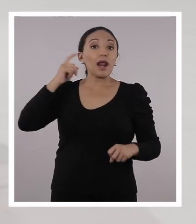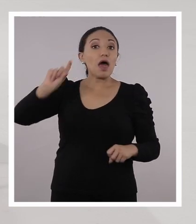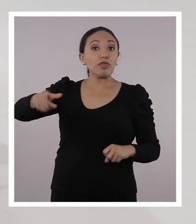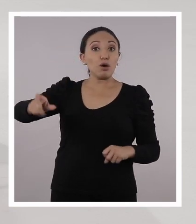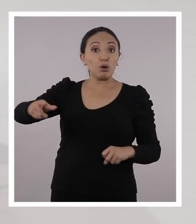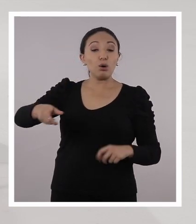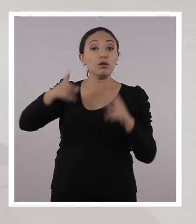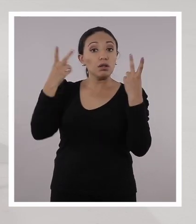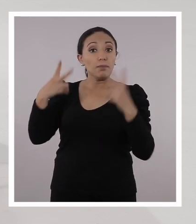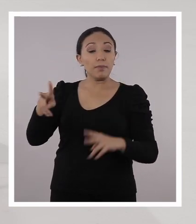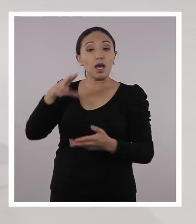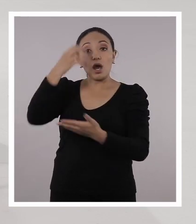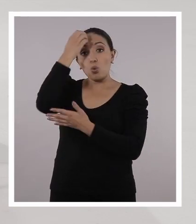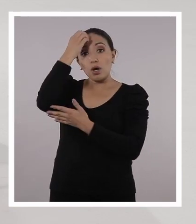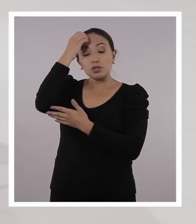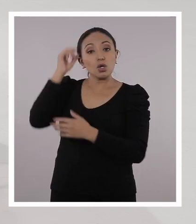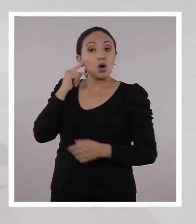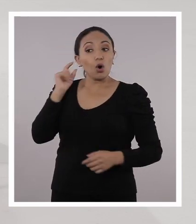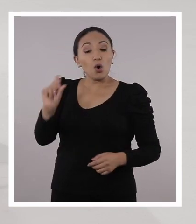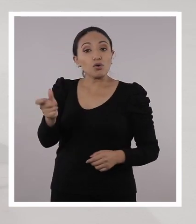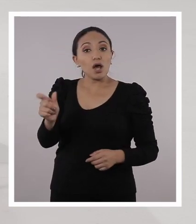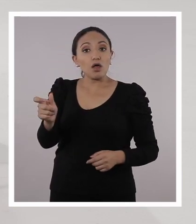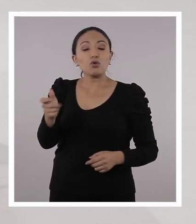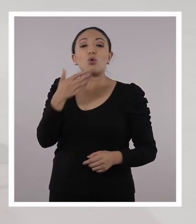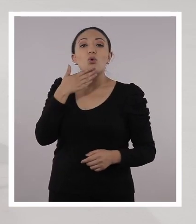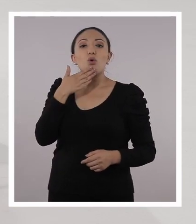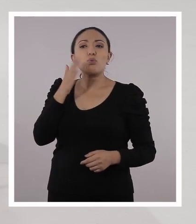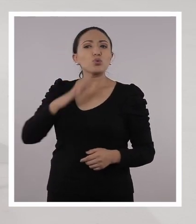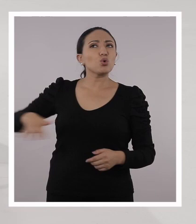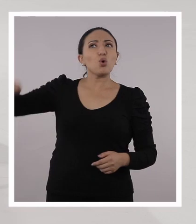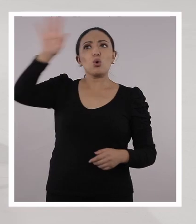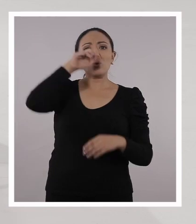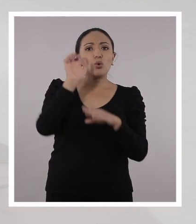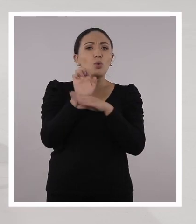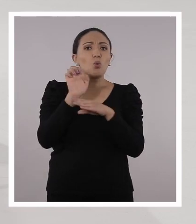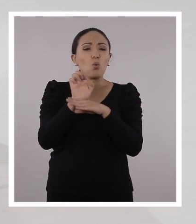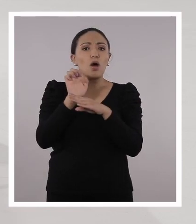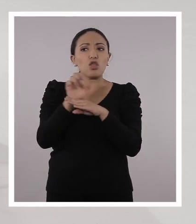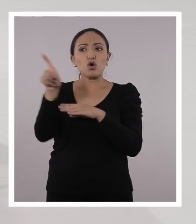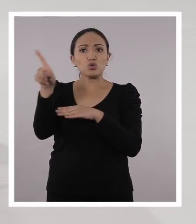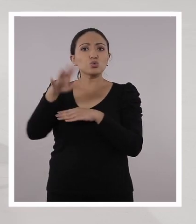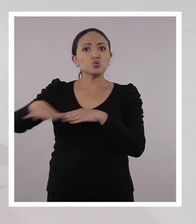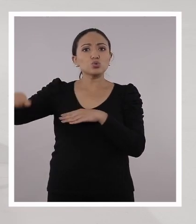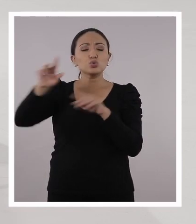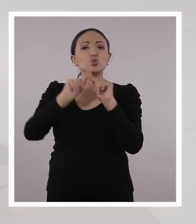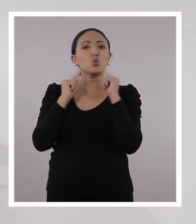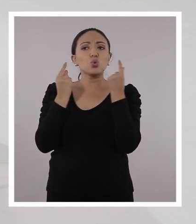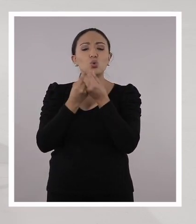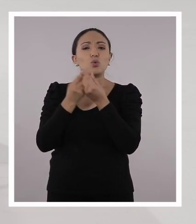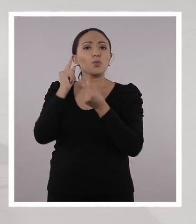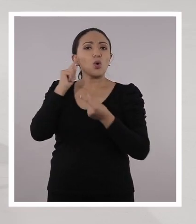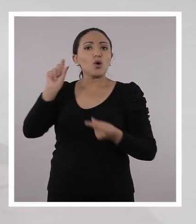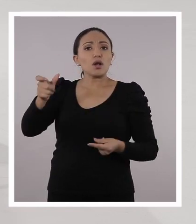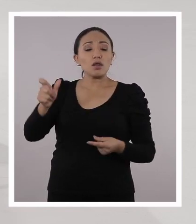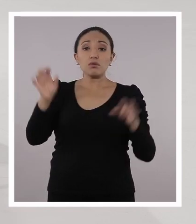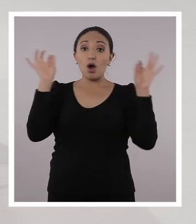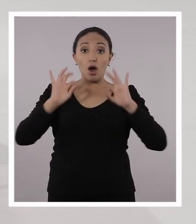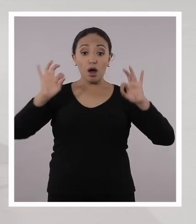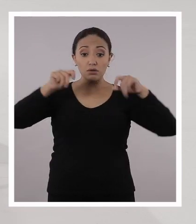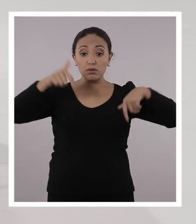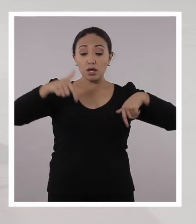sintonizar Educa Radio a través de los medios comunitarios populares y educativos del Ecuador o en cualquiera de